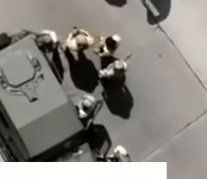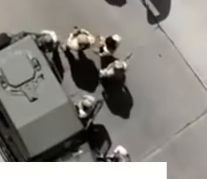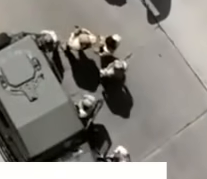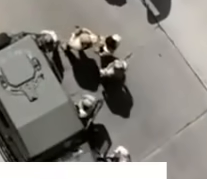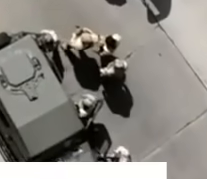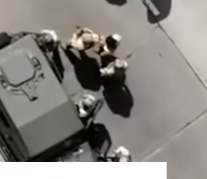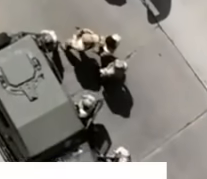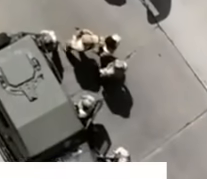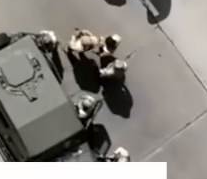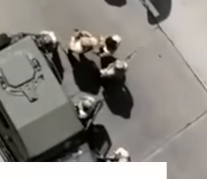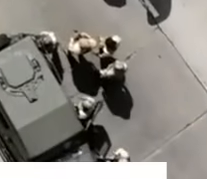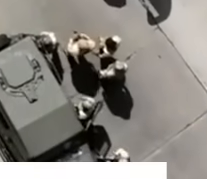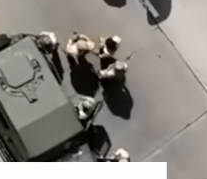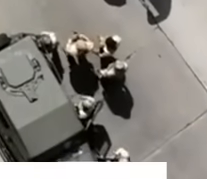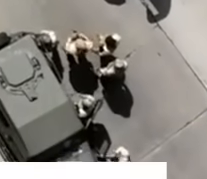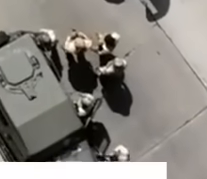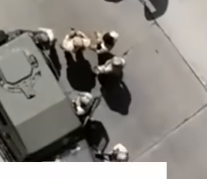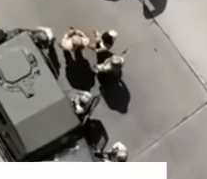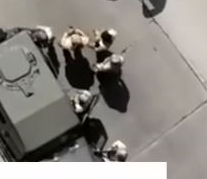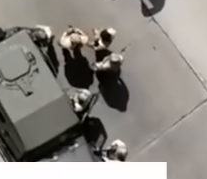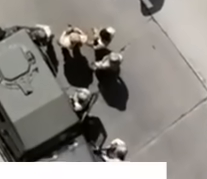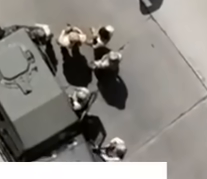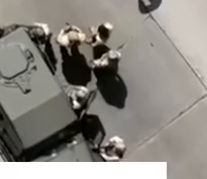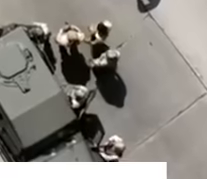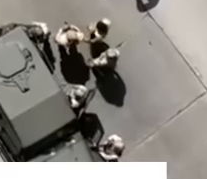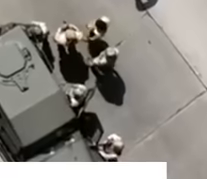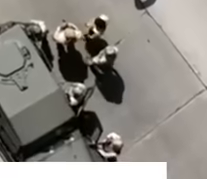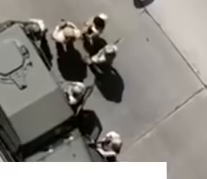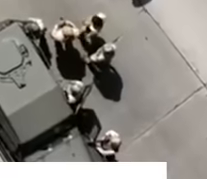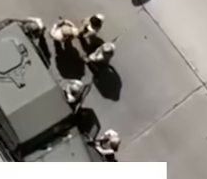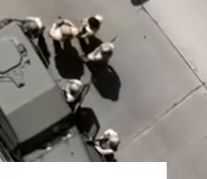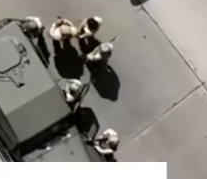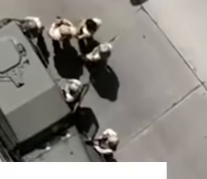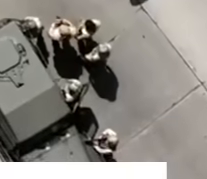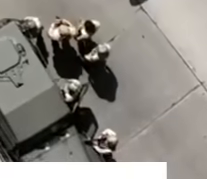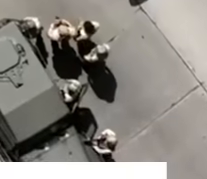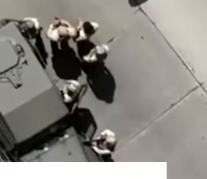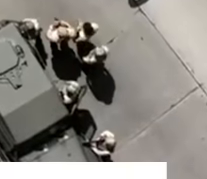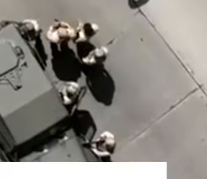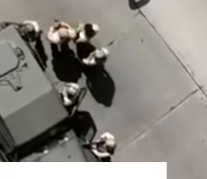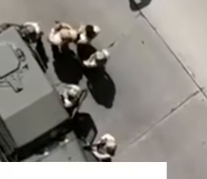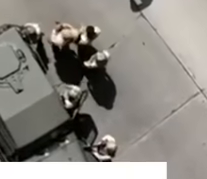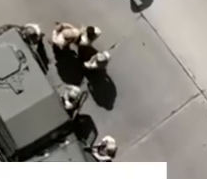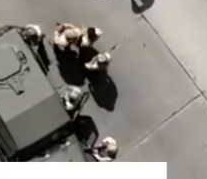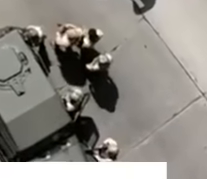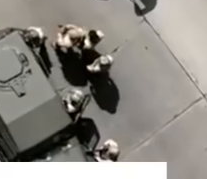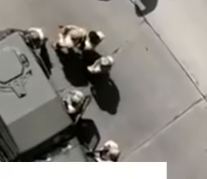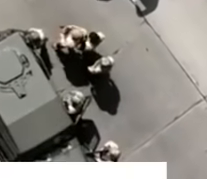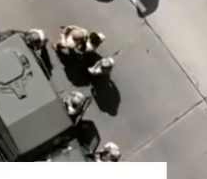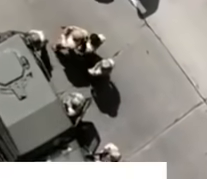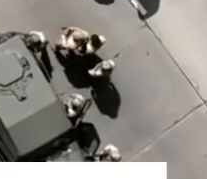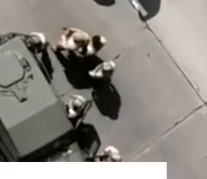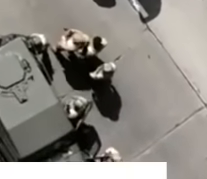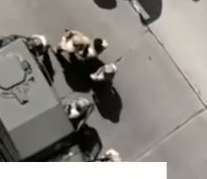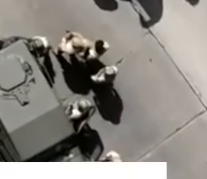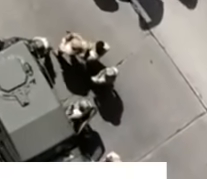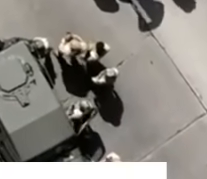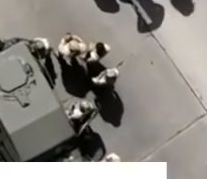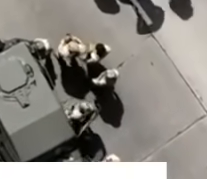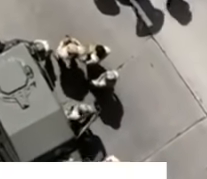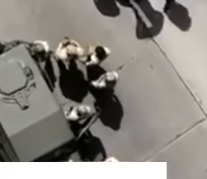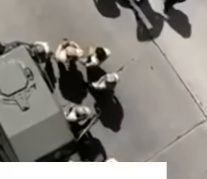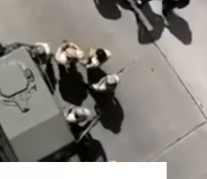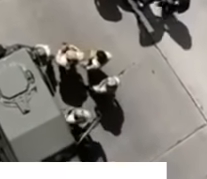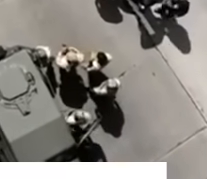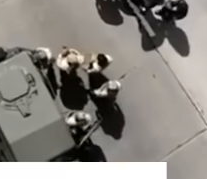no pueden irse, pues han dejado su vehículo en la mitad de la calle. Como pueden ver, hay varios automóviles que